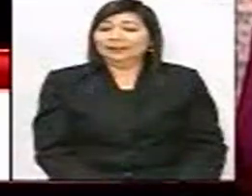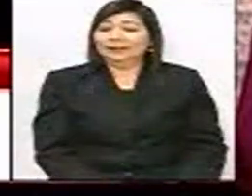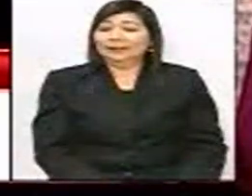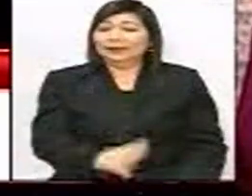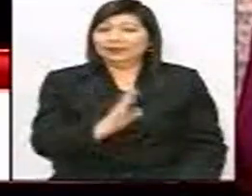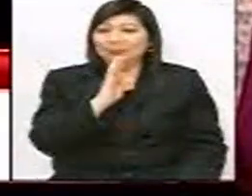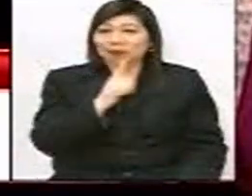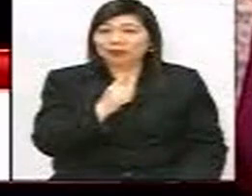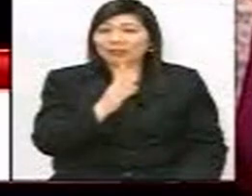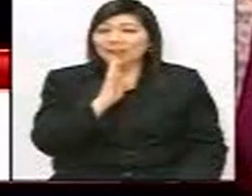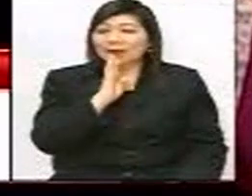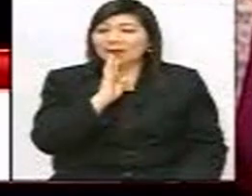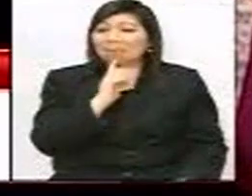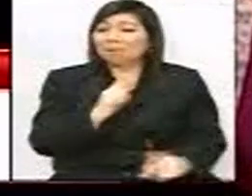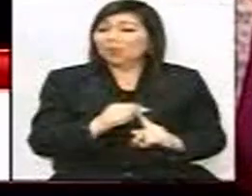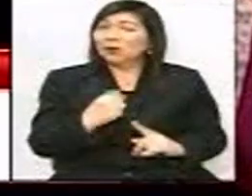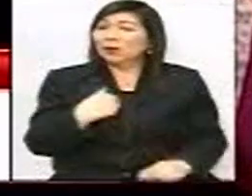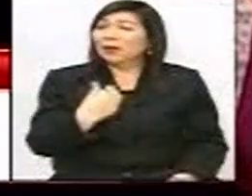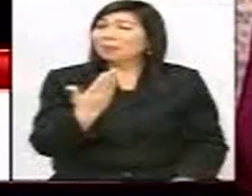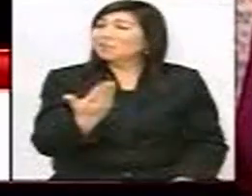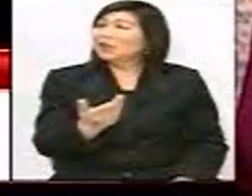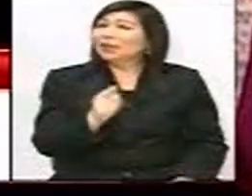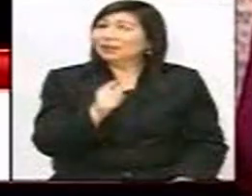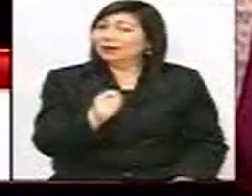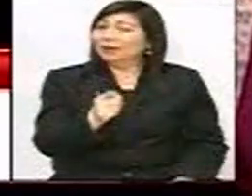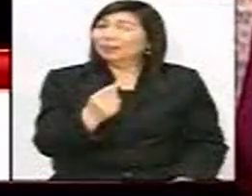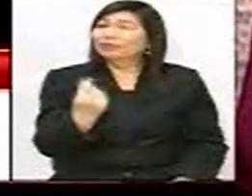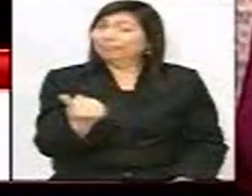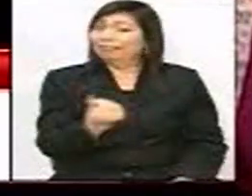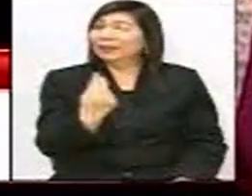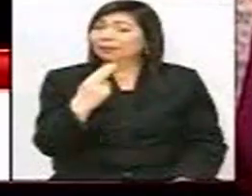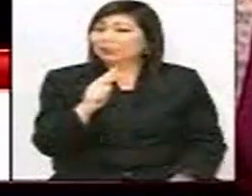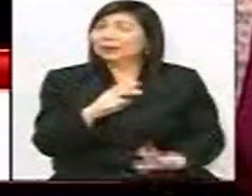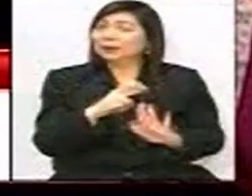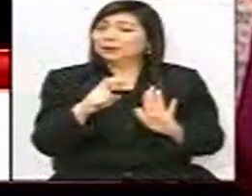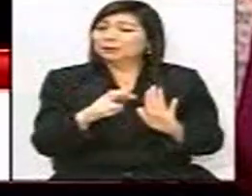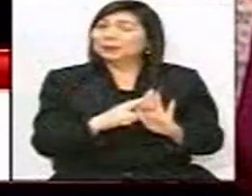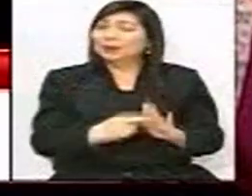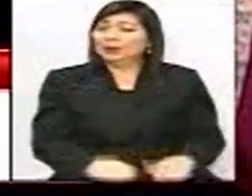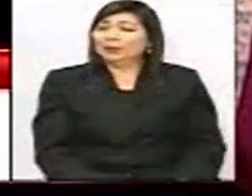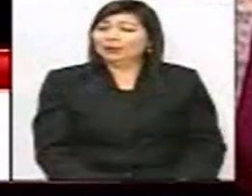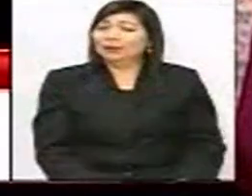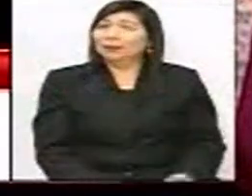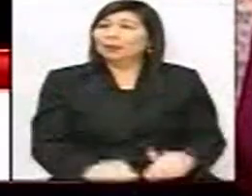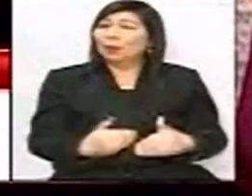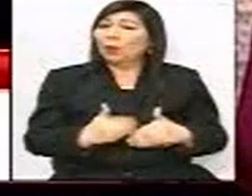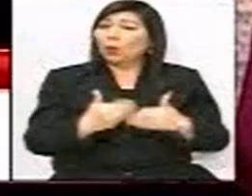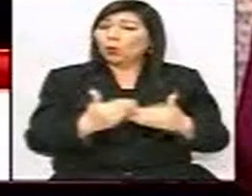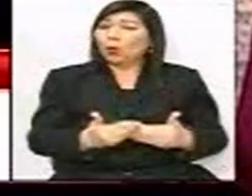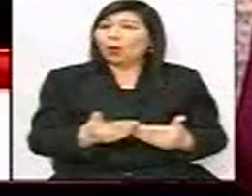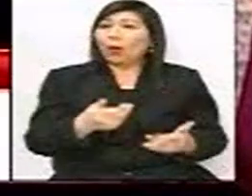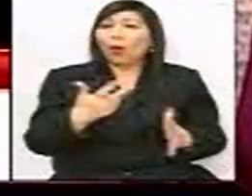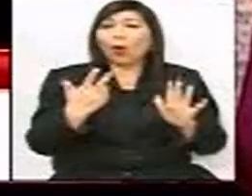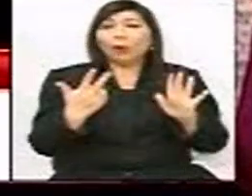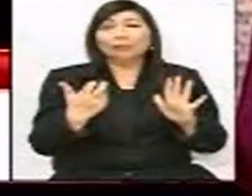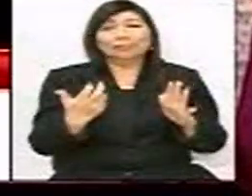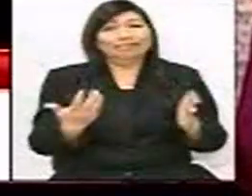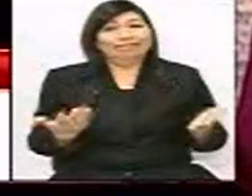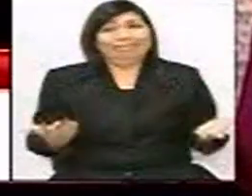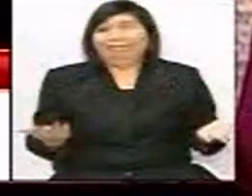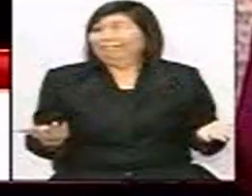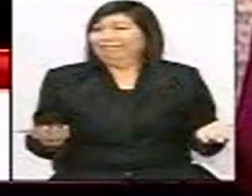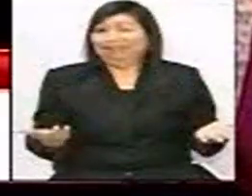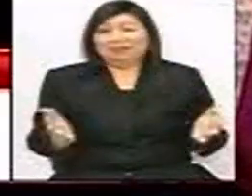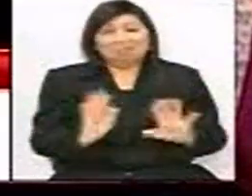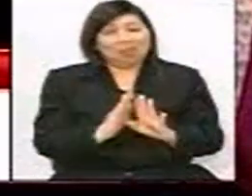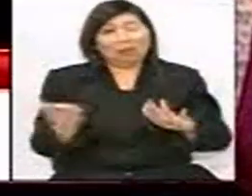del colega Monterola, yo sé. Yo le pido nada más que se apure en ver este proyecto, porque si lo vamos a ver cuando esté el peaje en 8 soles, la verdad que